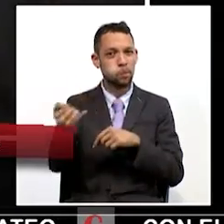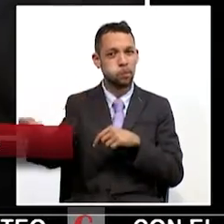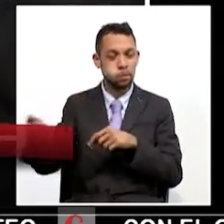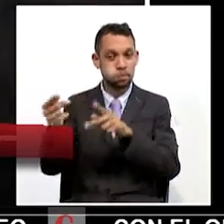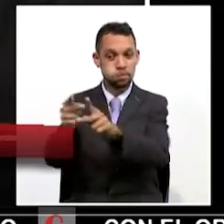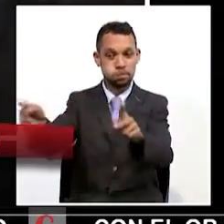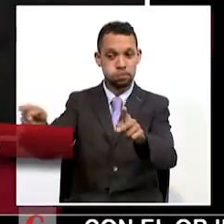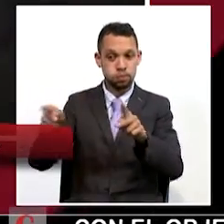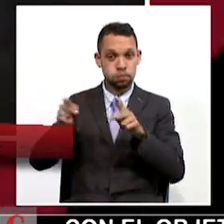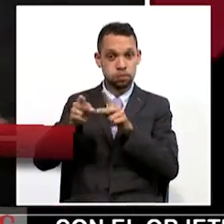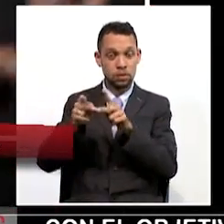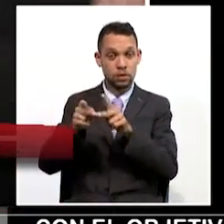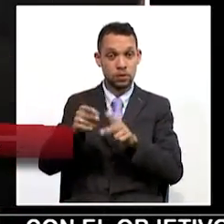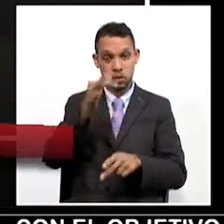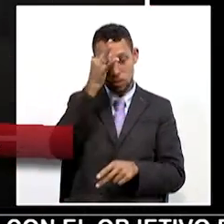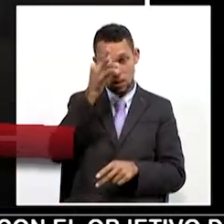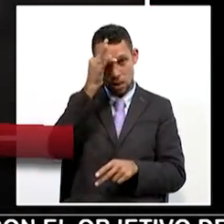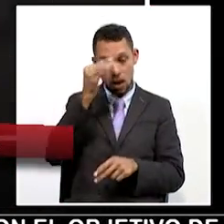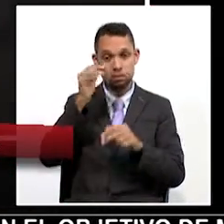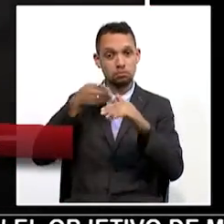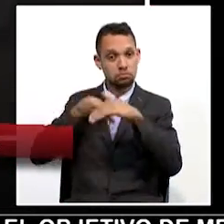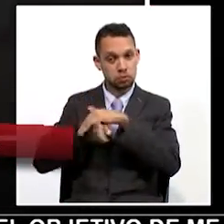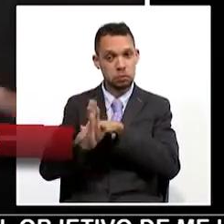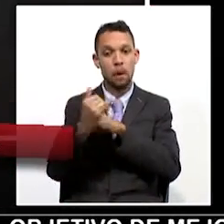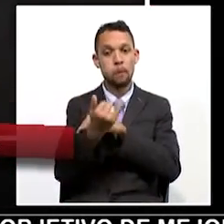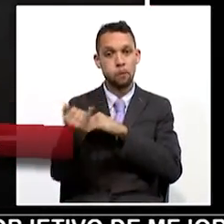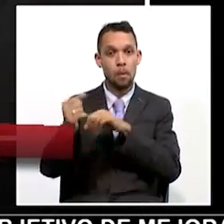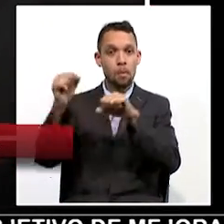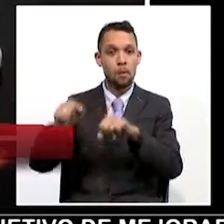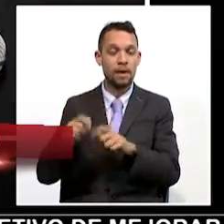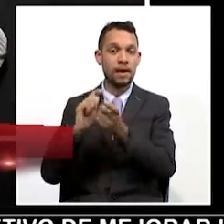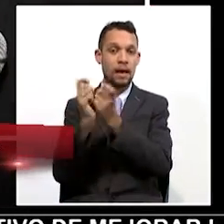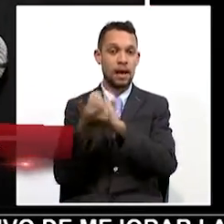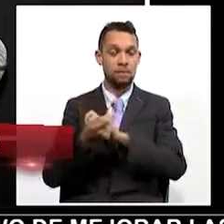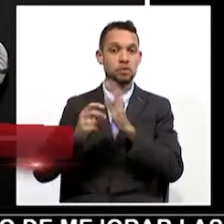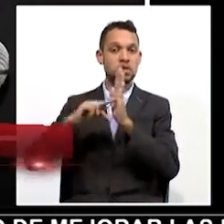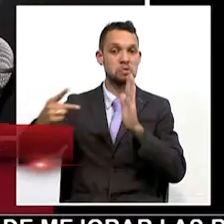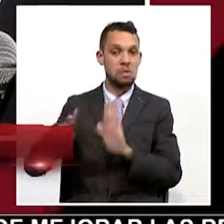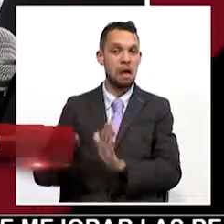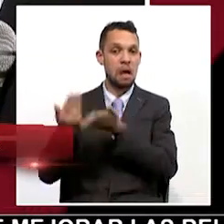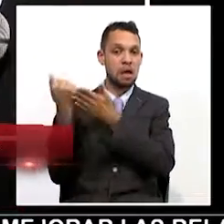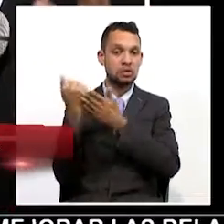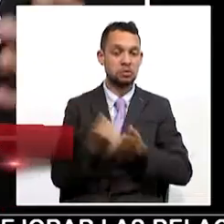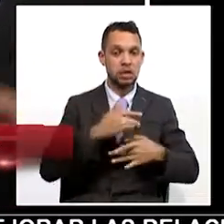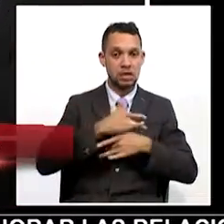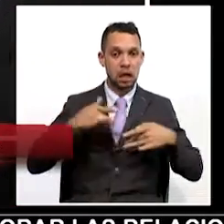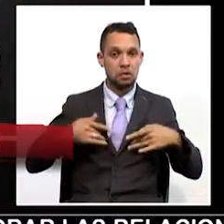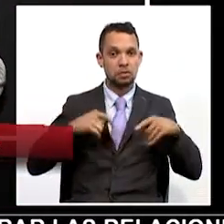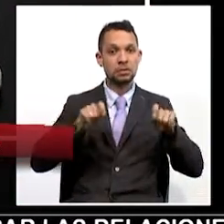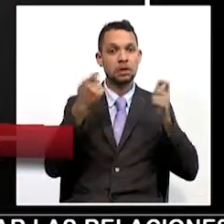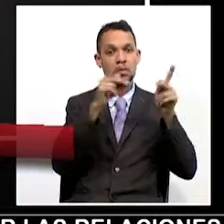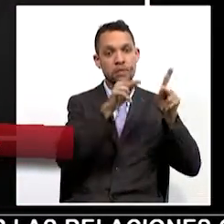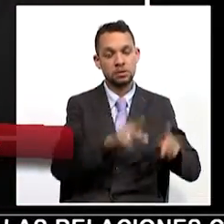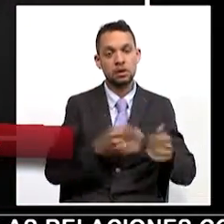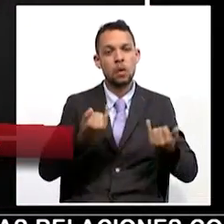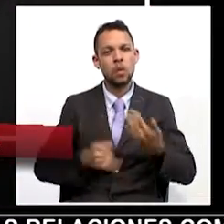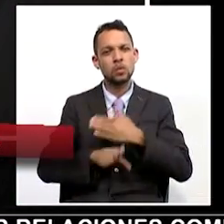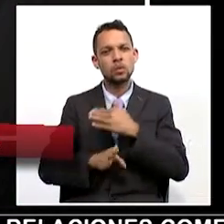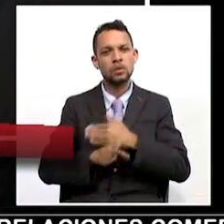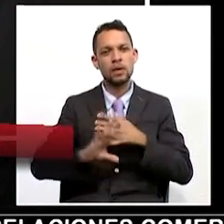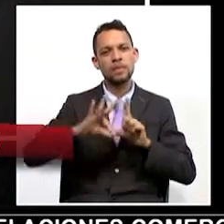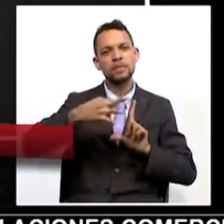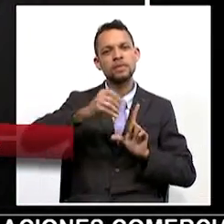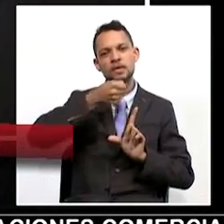tuberculosos. Nadie podía pasar por aquí. Hoy la historia ha cambiado. La información se registra a esta hora desde la capital de Caldas. Vuelvo con ustedes a estudio. Muy buenas